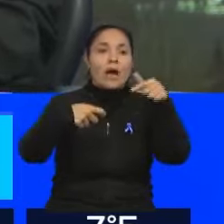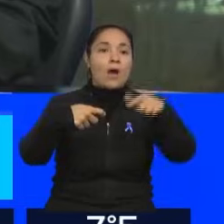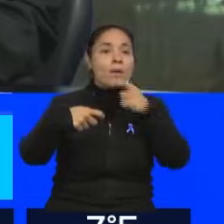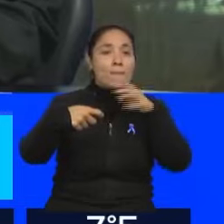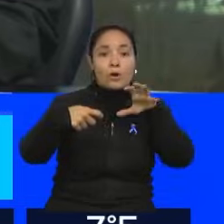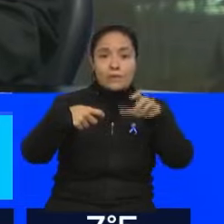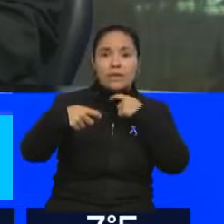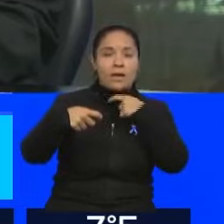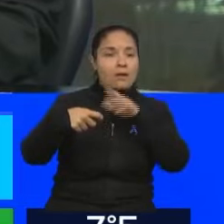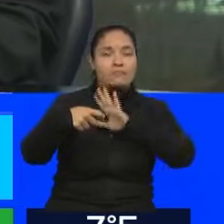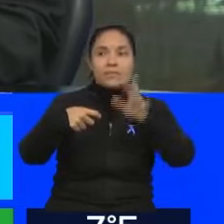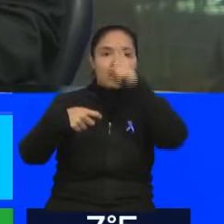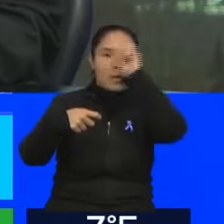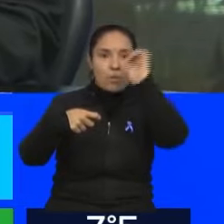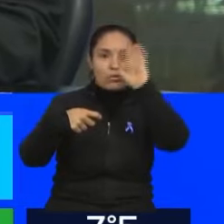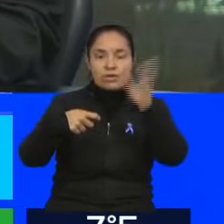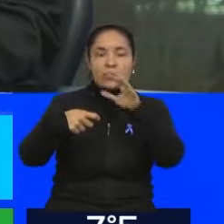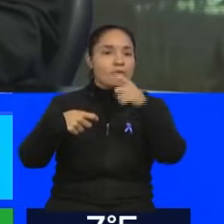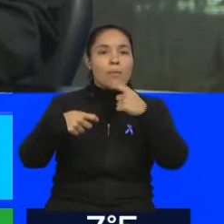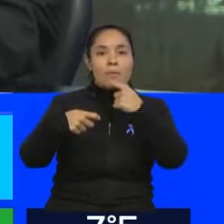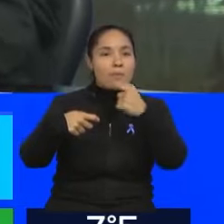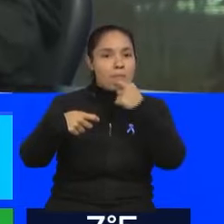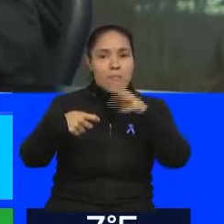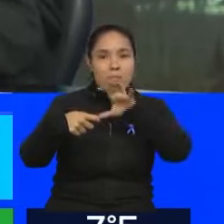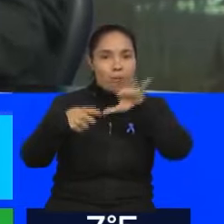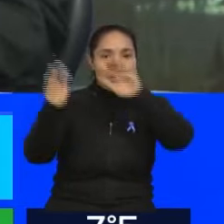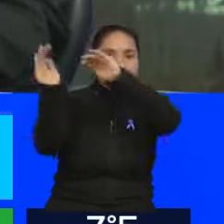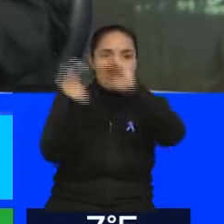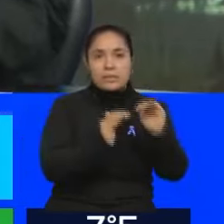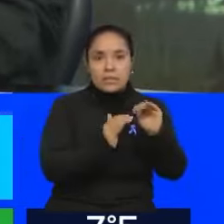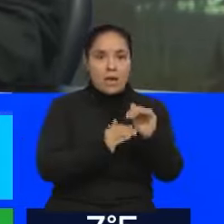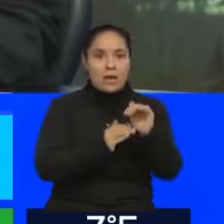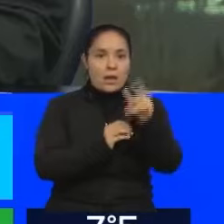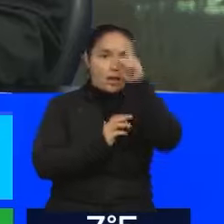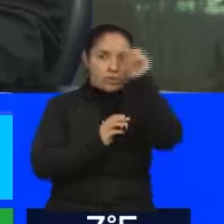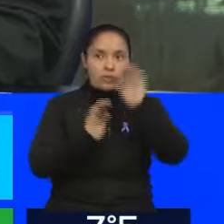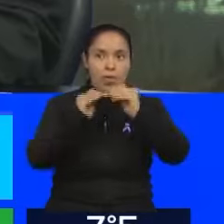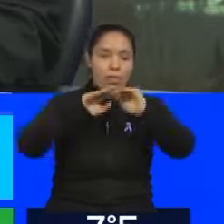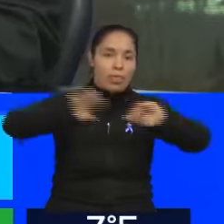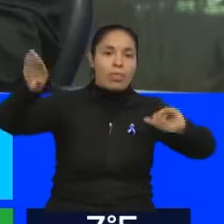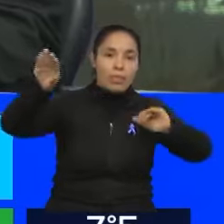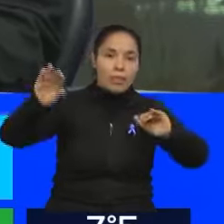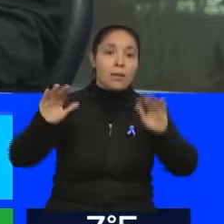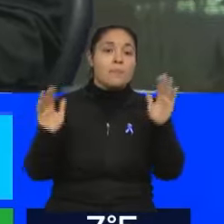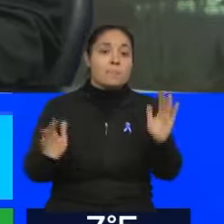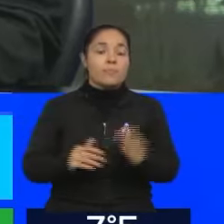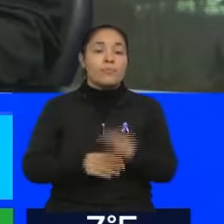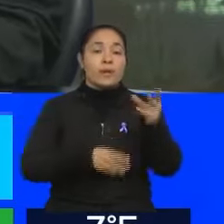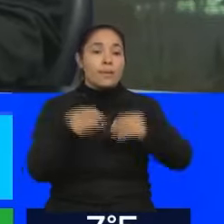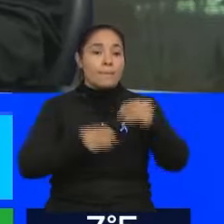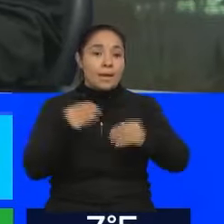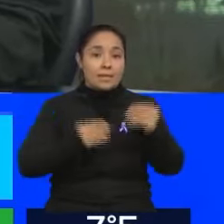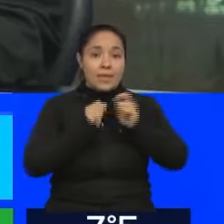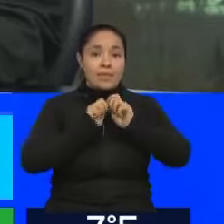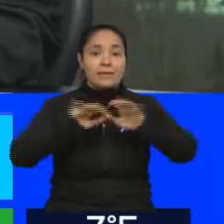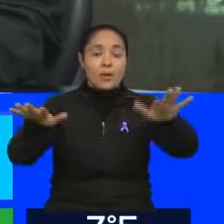definitivamente que este servicio quede en manos, la propiedad quede en manos de la provincia, y el destino y la suerte de estas empresas